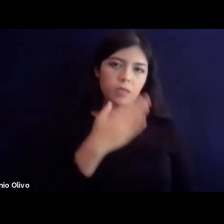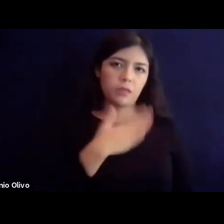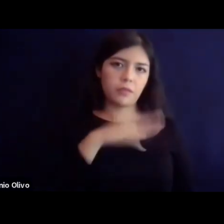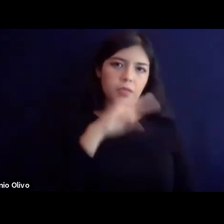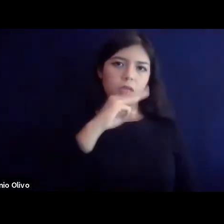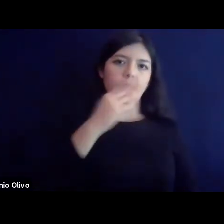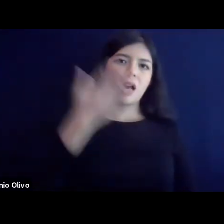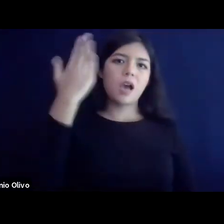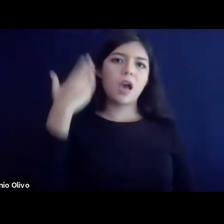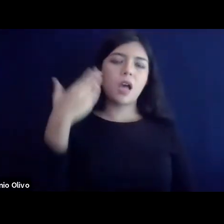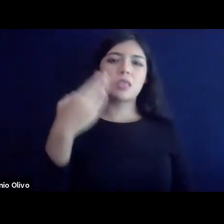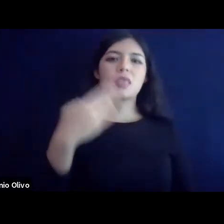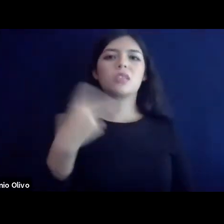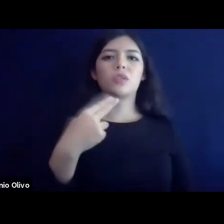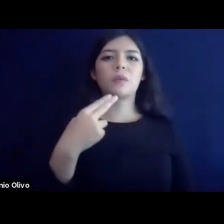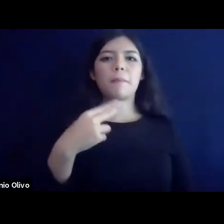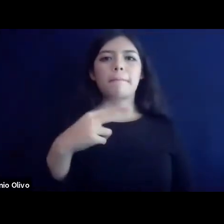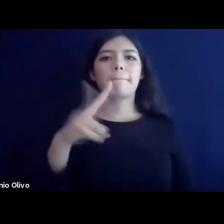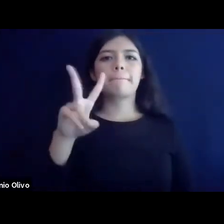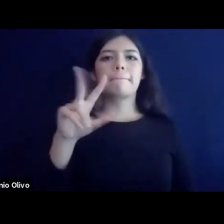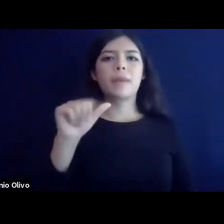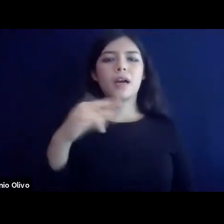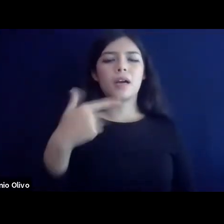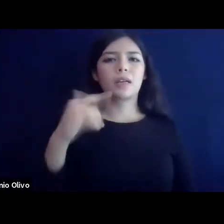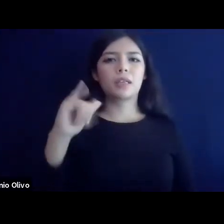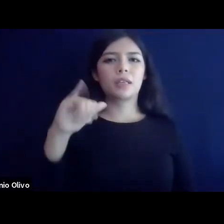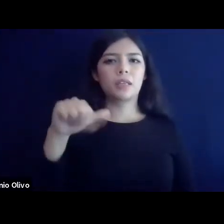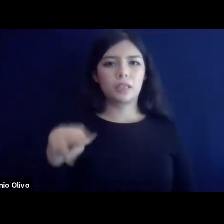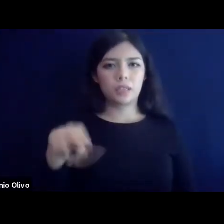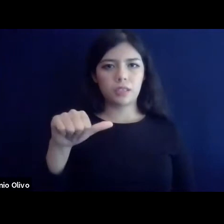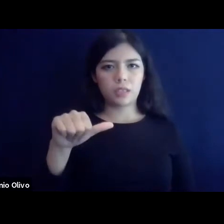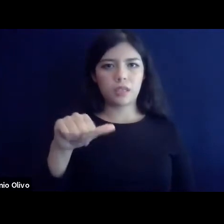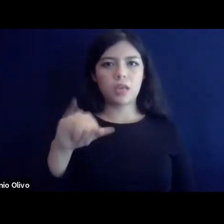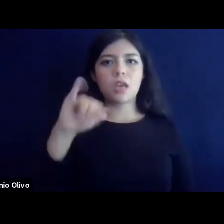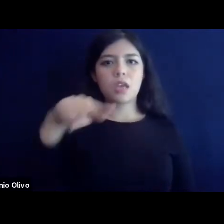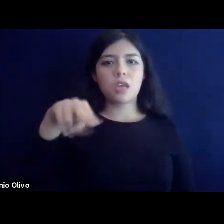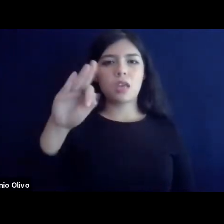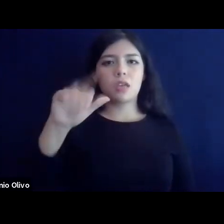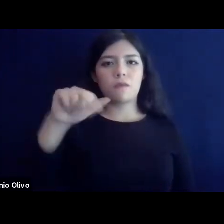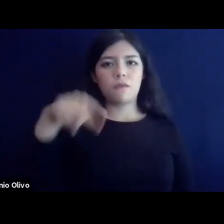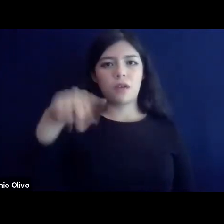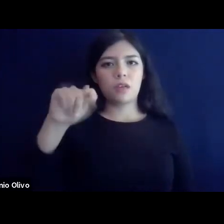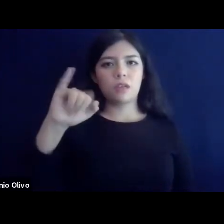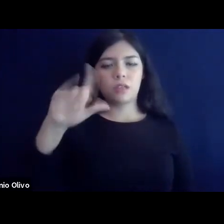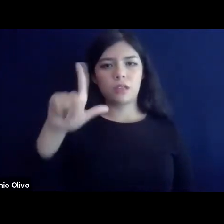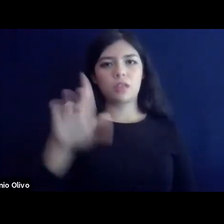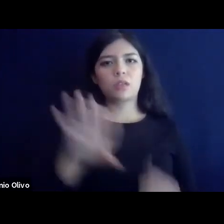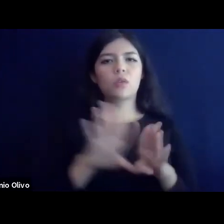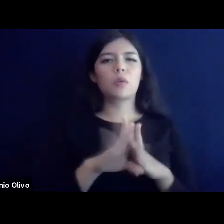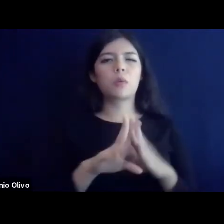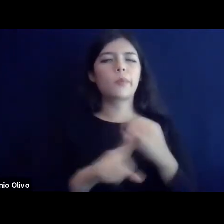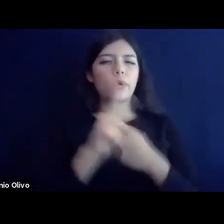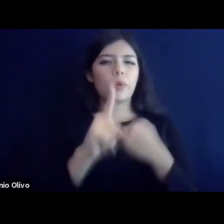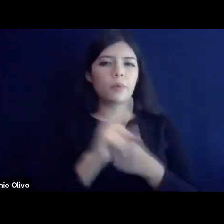llama vagina infantil. Entonces, por supuesto que cuando llegó el momento de que me